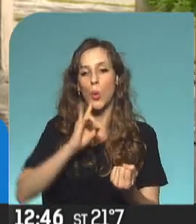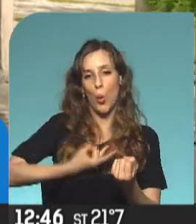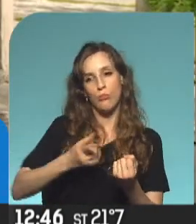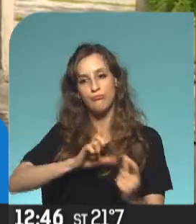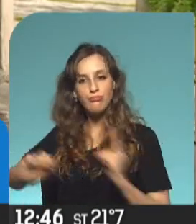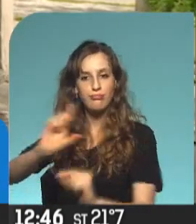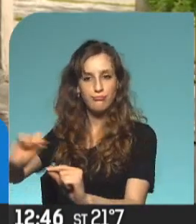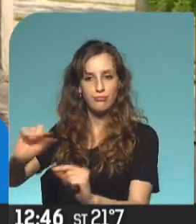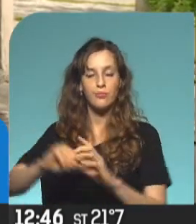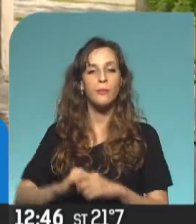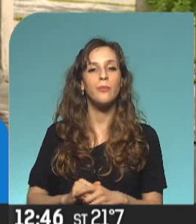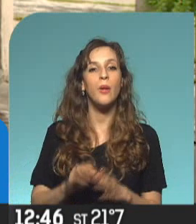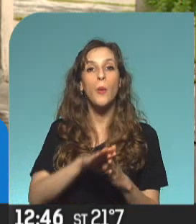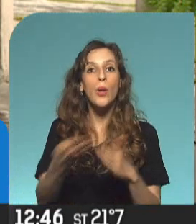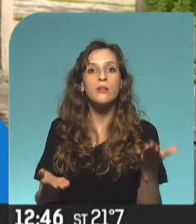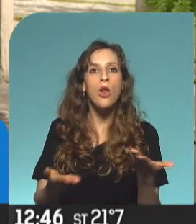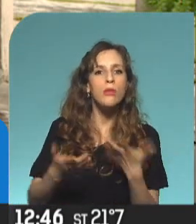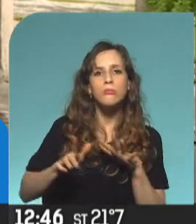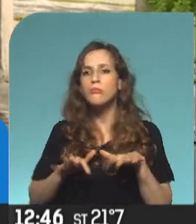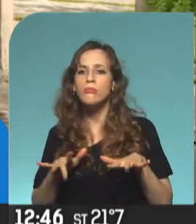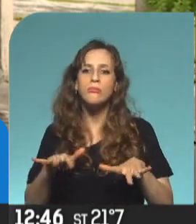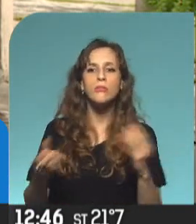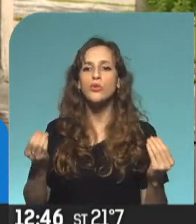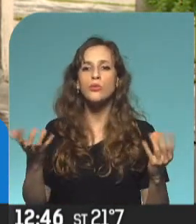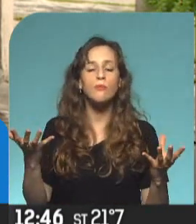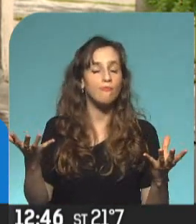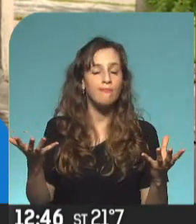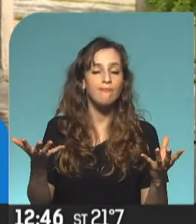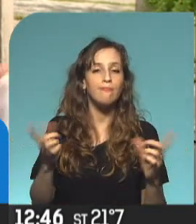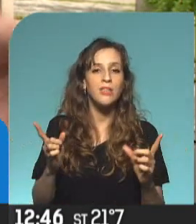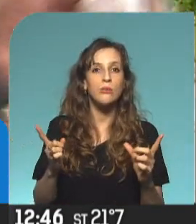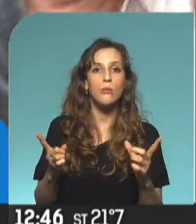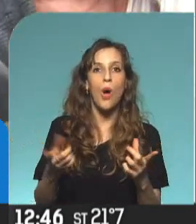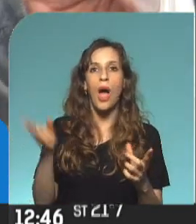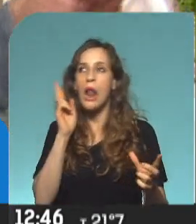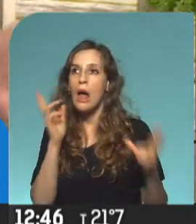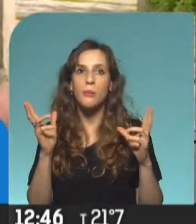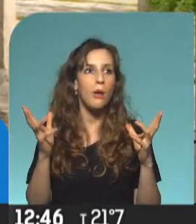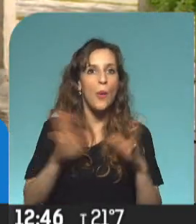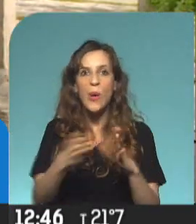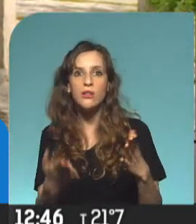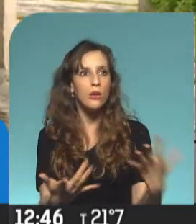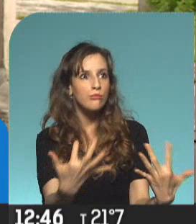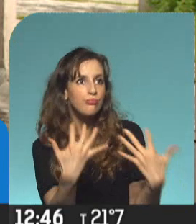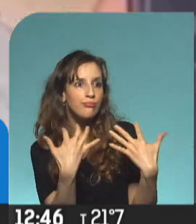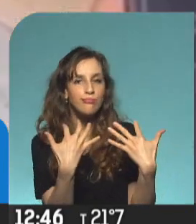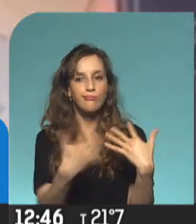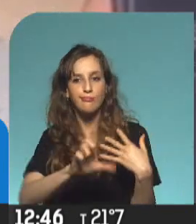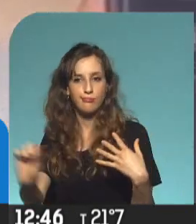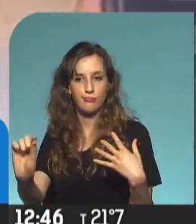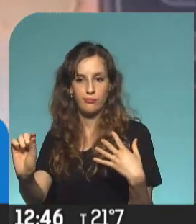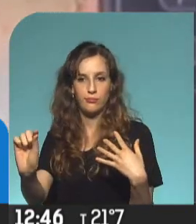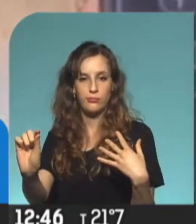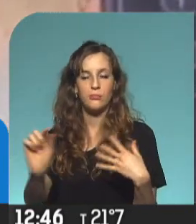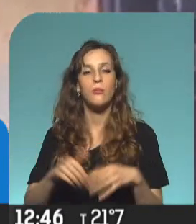sonar la alarma, los vecinos empiezan a salir. Y los tipos se vieron acosados entre la alarma y todos los vecinos que empezaron a salir.